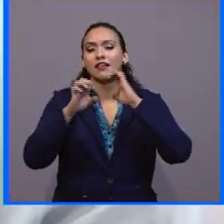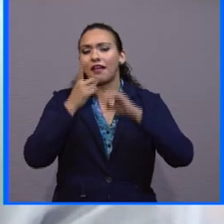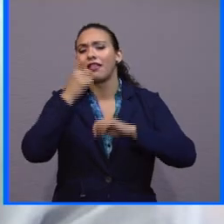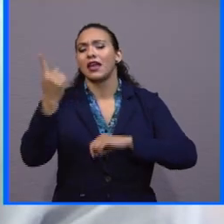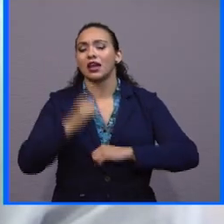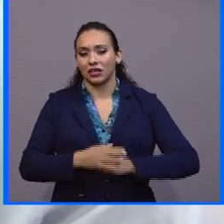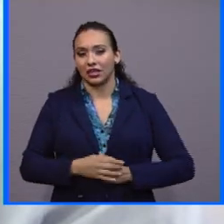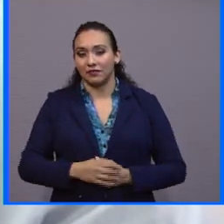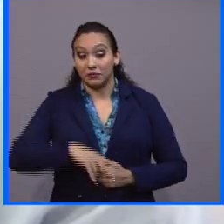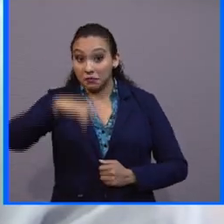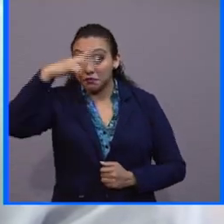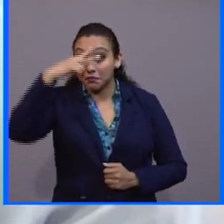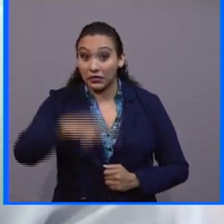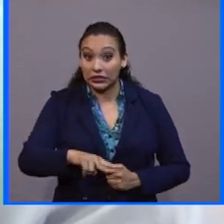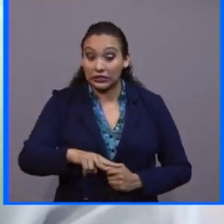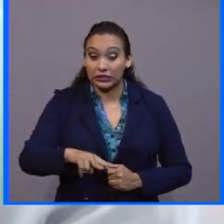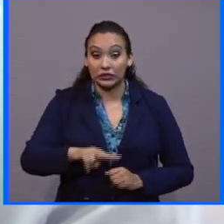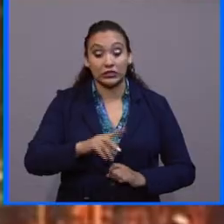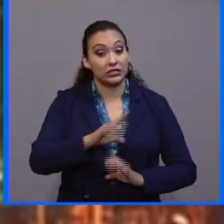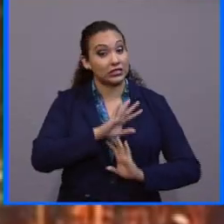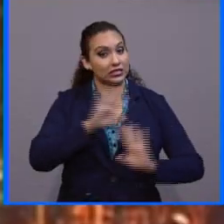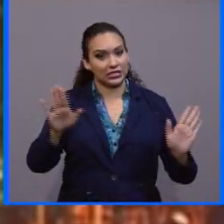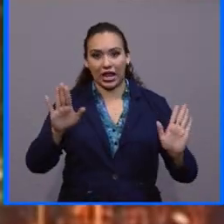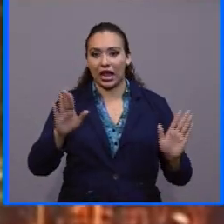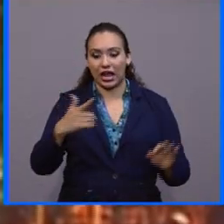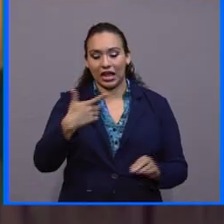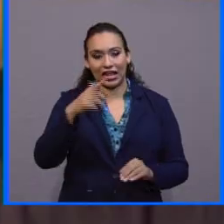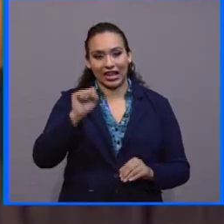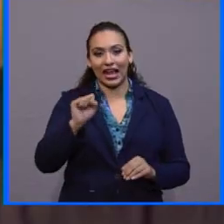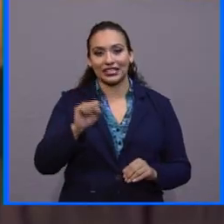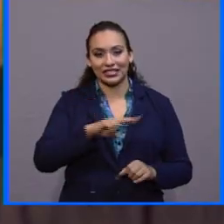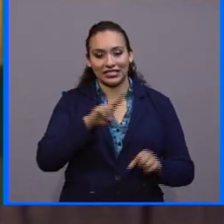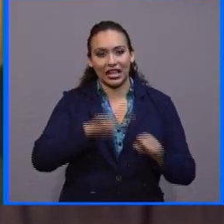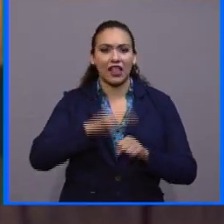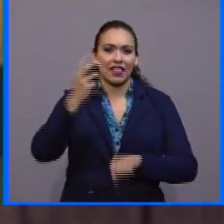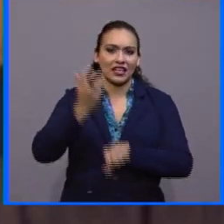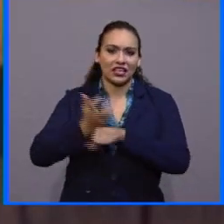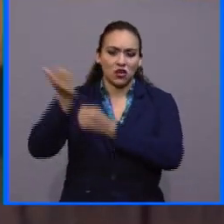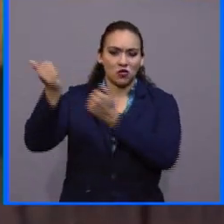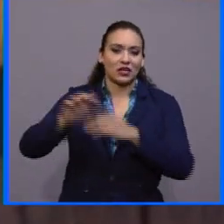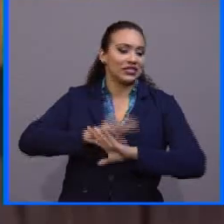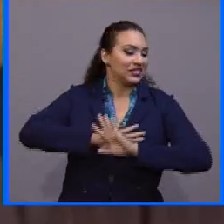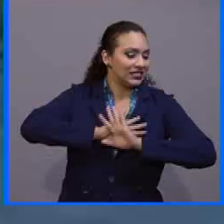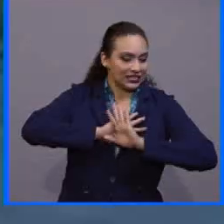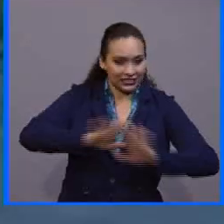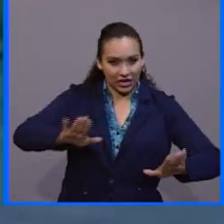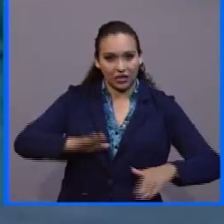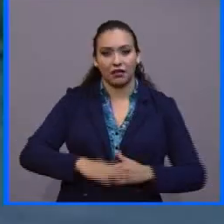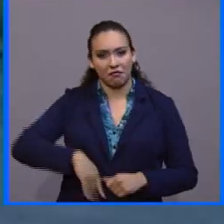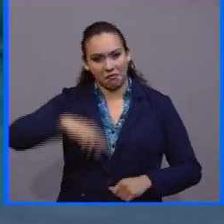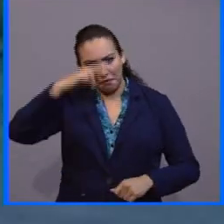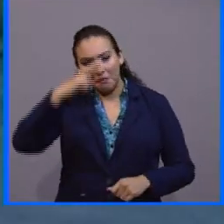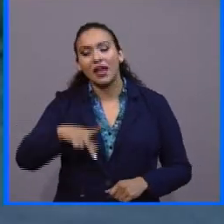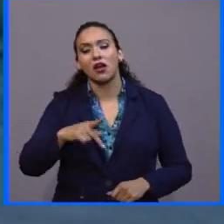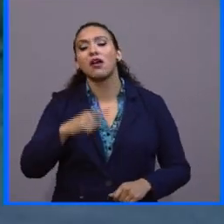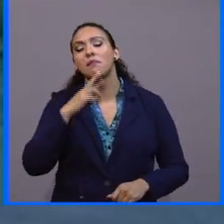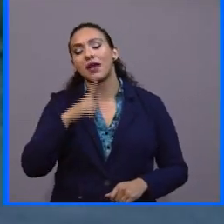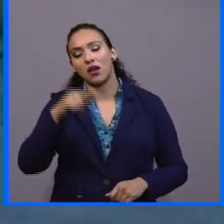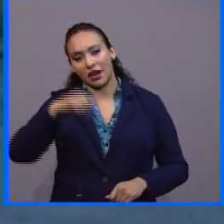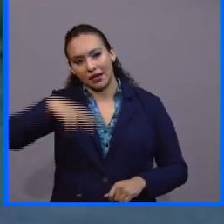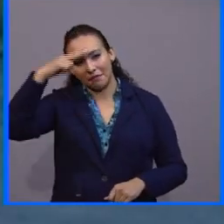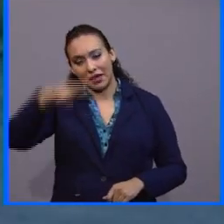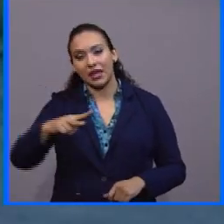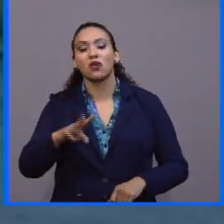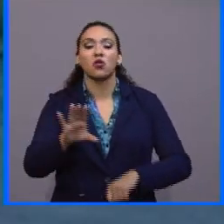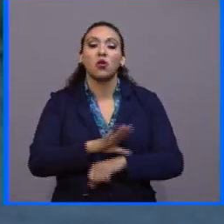advirtió que nuestro país debe dejar de depender del gas natural de Estados Unidos para la generación de electricidad, pues